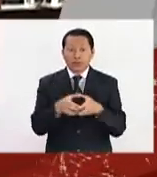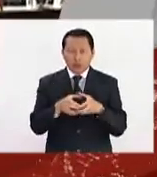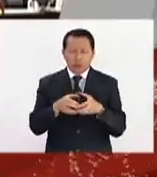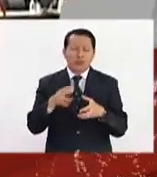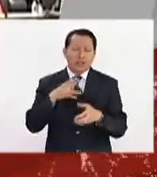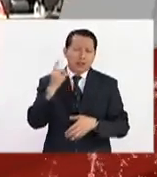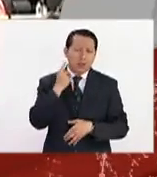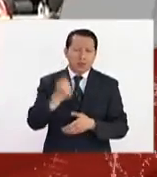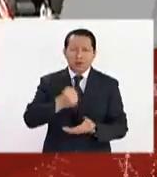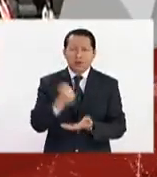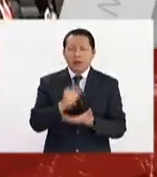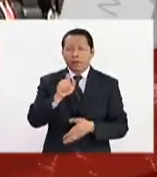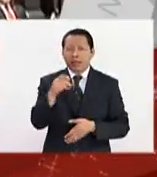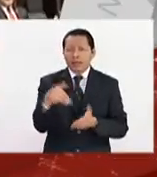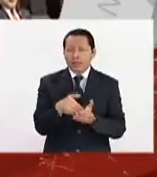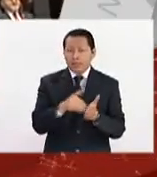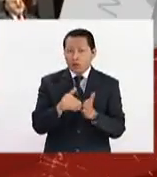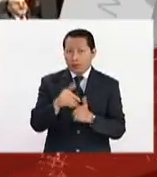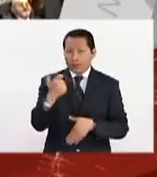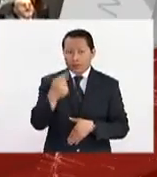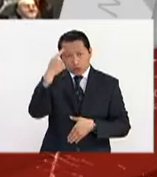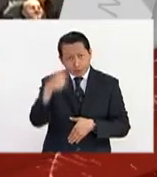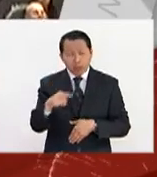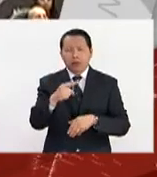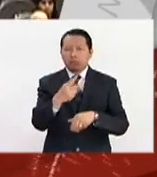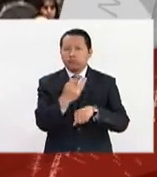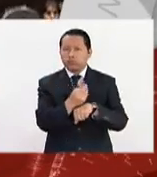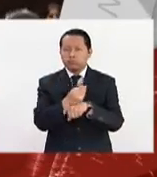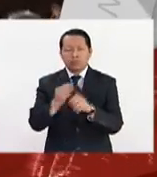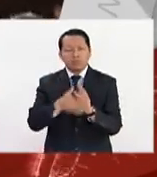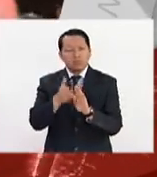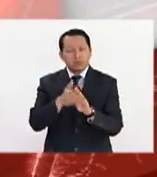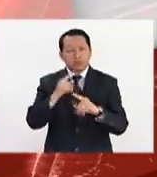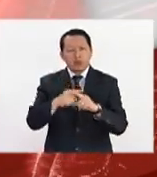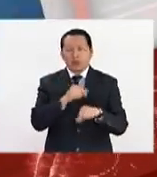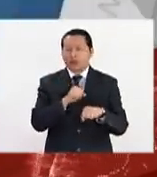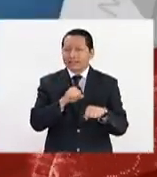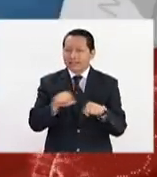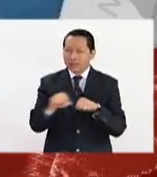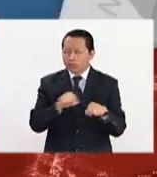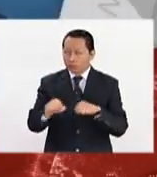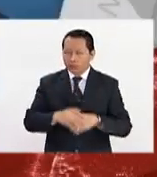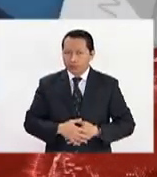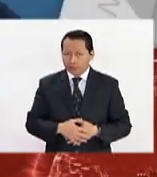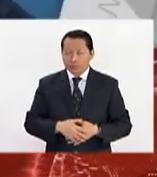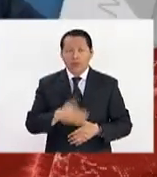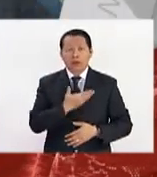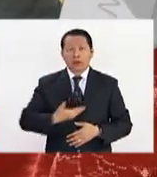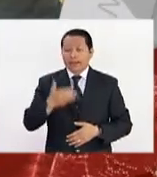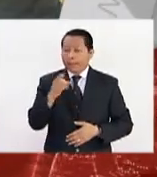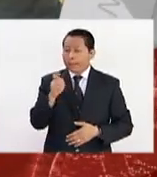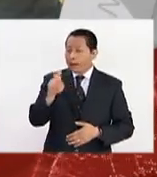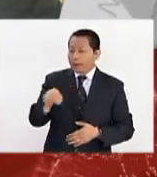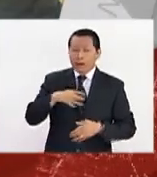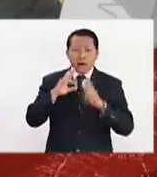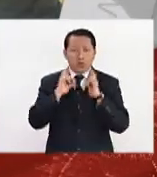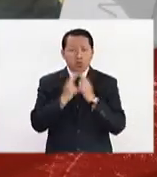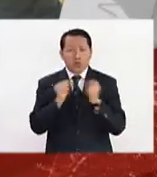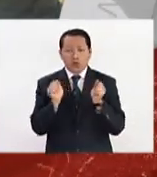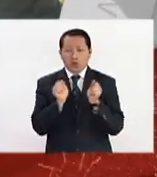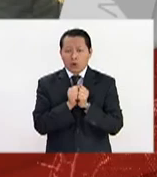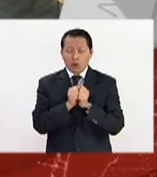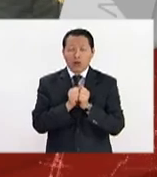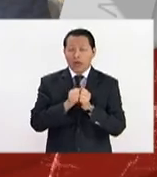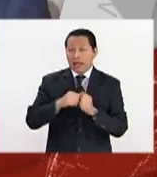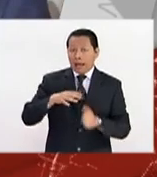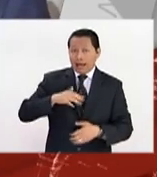legisladores aprueban 20,000 millones de pesos para la reconstrucción por los sismos. El presidente Enrique Peña Nieto se reúne con el primer ministro de